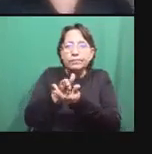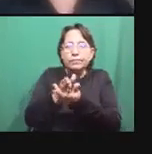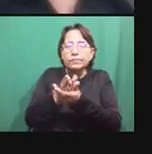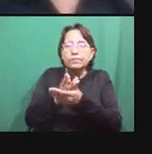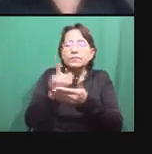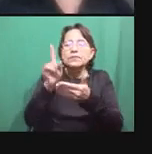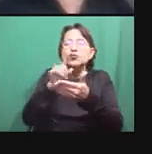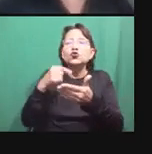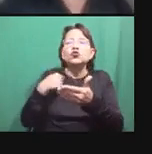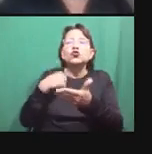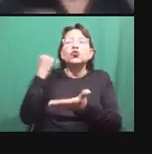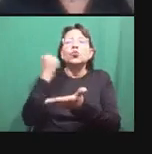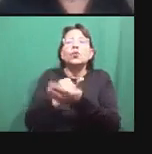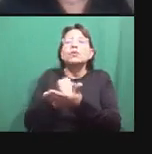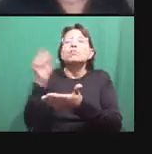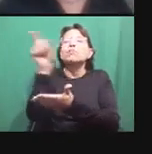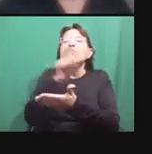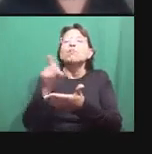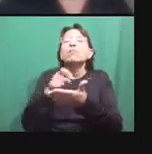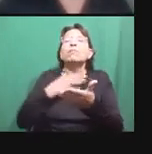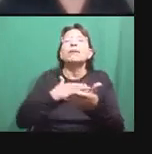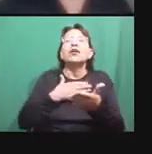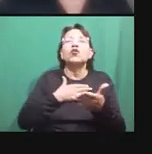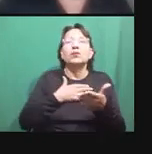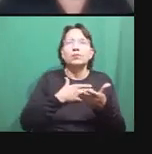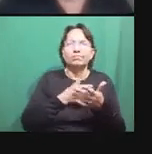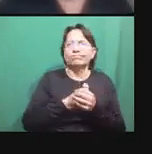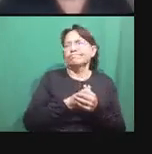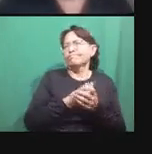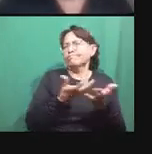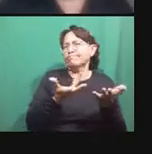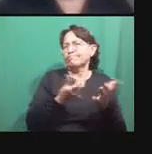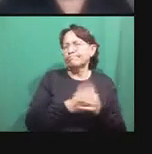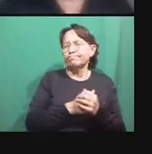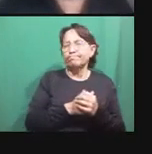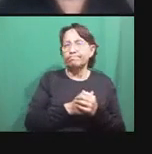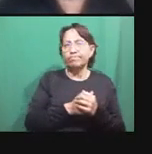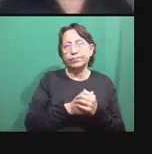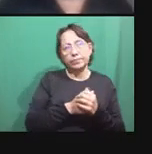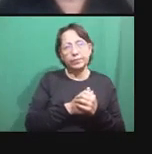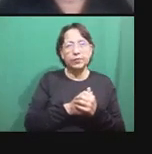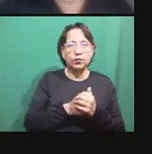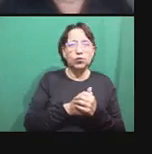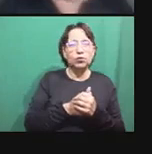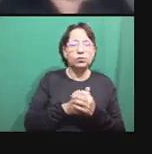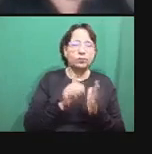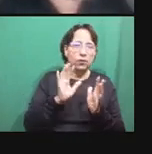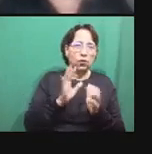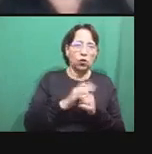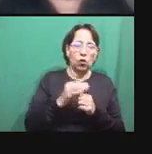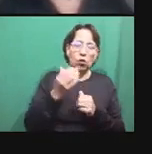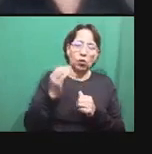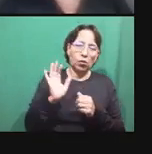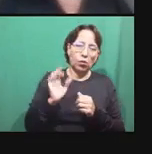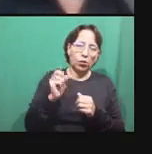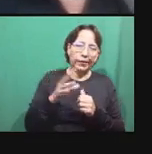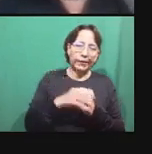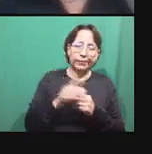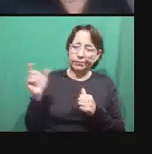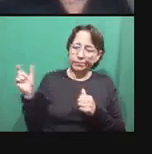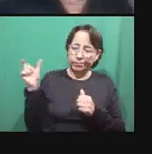nuevos signos. Pero entonces, ¿cómo pensar que aquel que configuró este